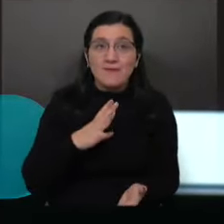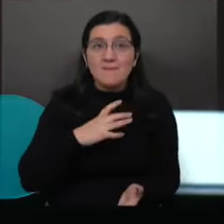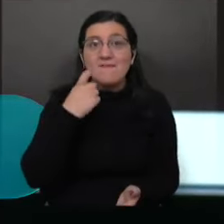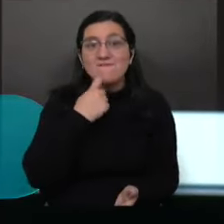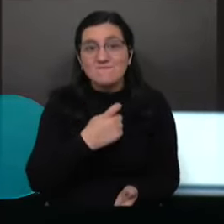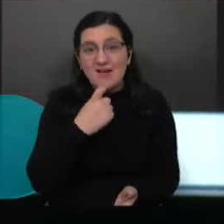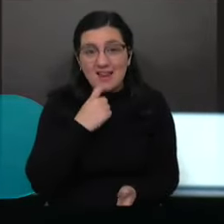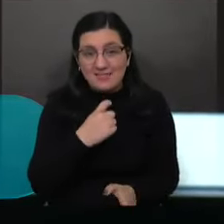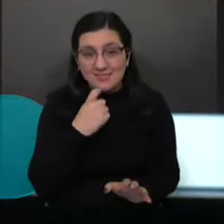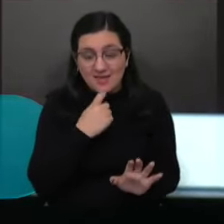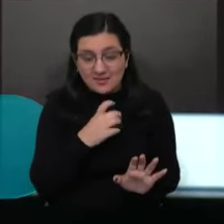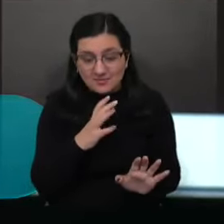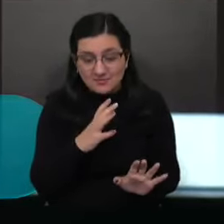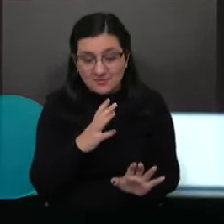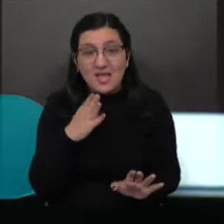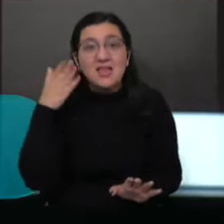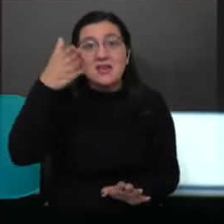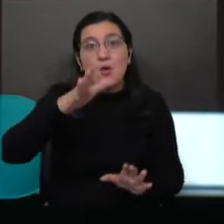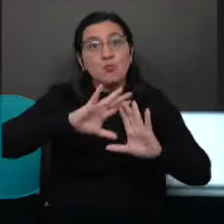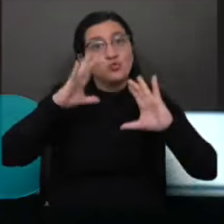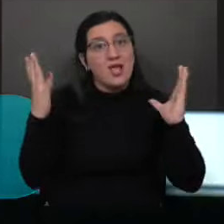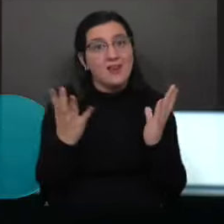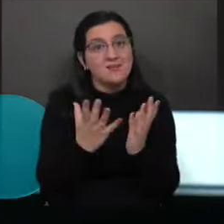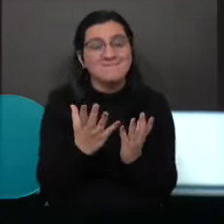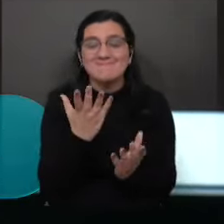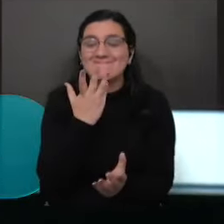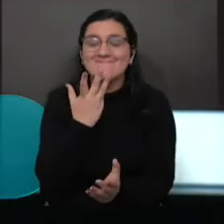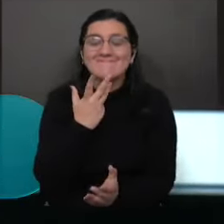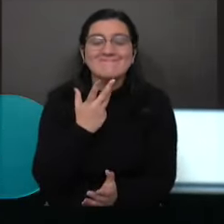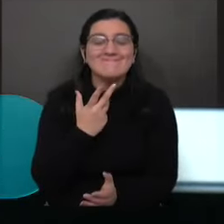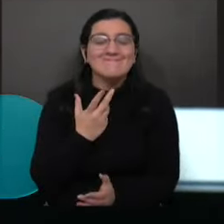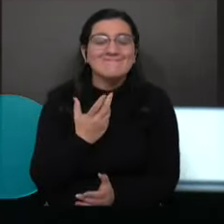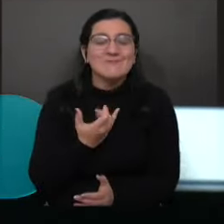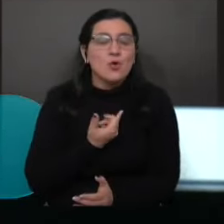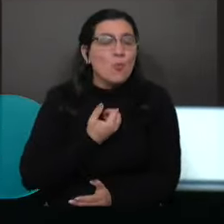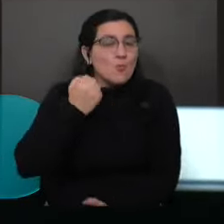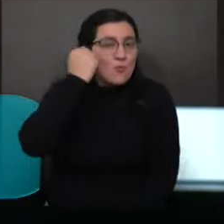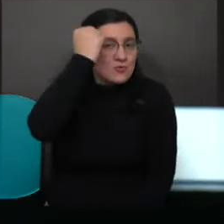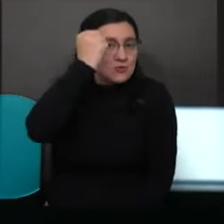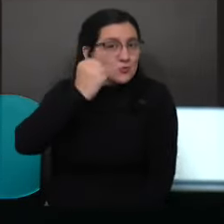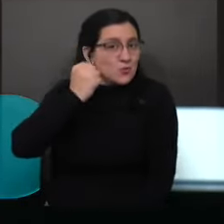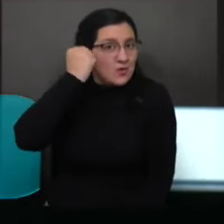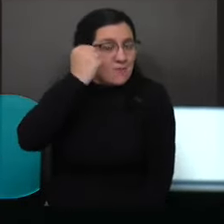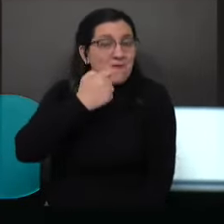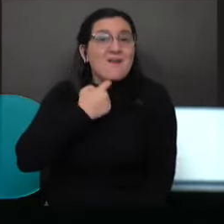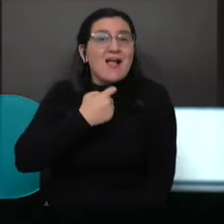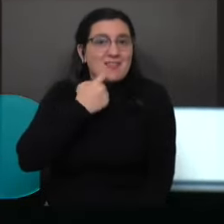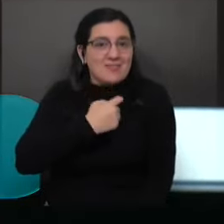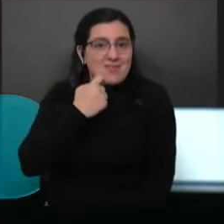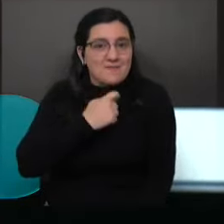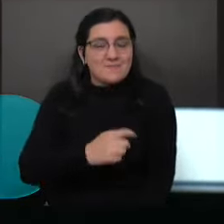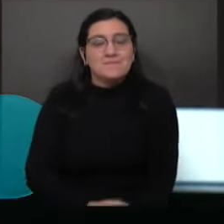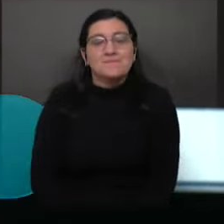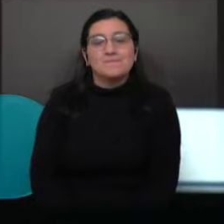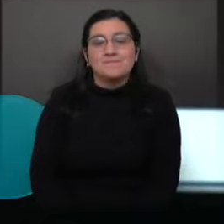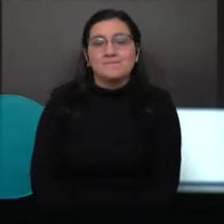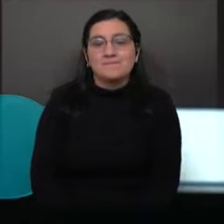es Hero mundial es como el debe que tengo y